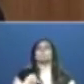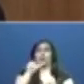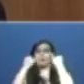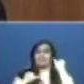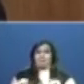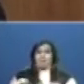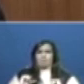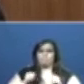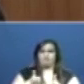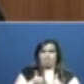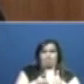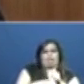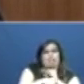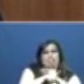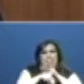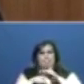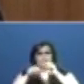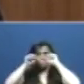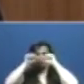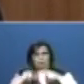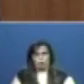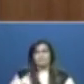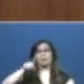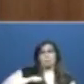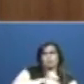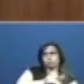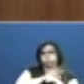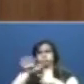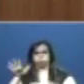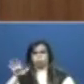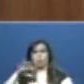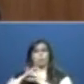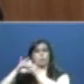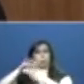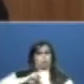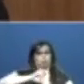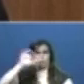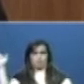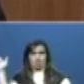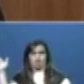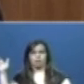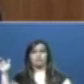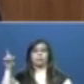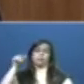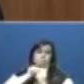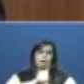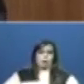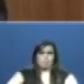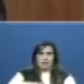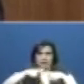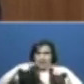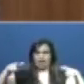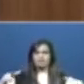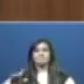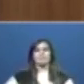2011 extendida también a buena parte del resto de la Unión Europea y con ella el crecimiento del paro hasta la frontera